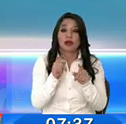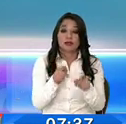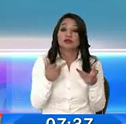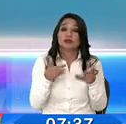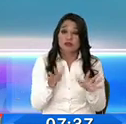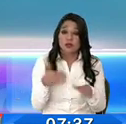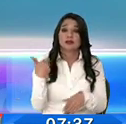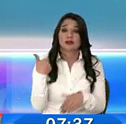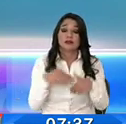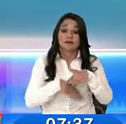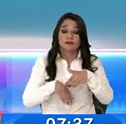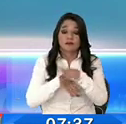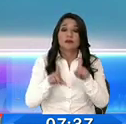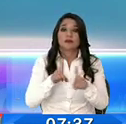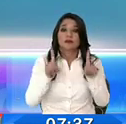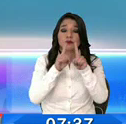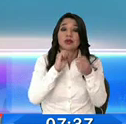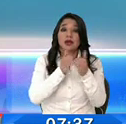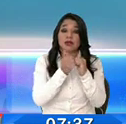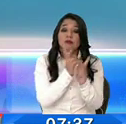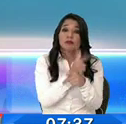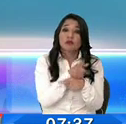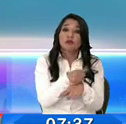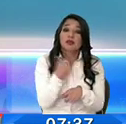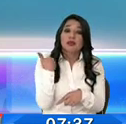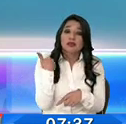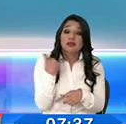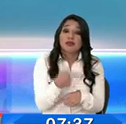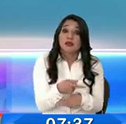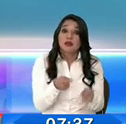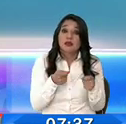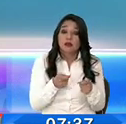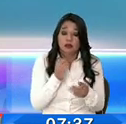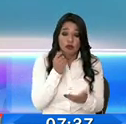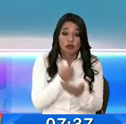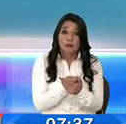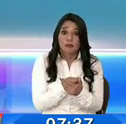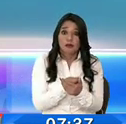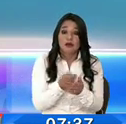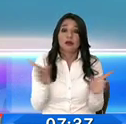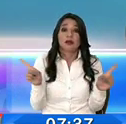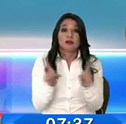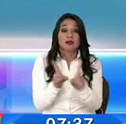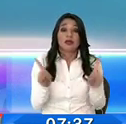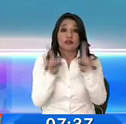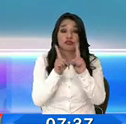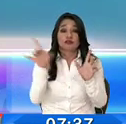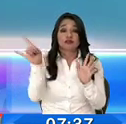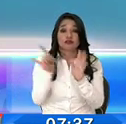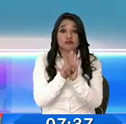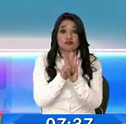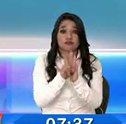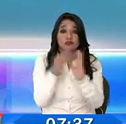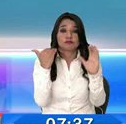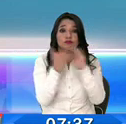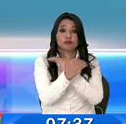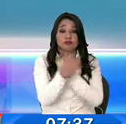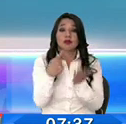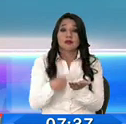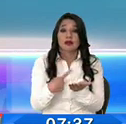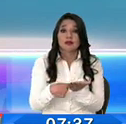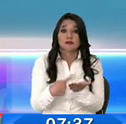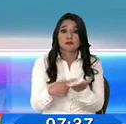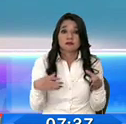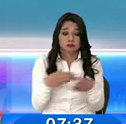existe una base de datos de cada producto y simplemente escoger bajar esa base de datos y mandarla a hacer un análisis